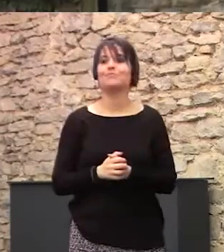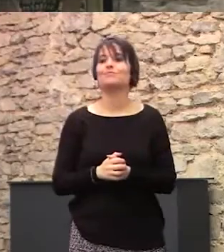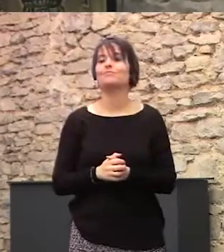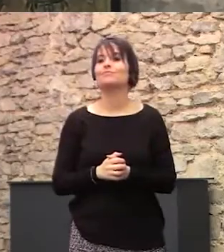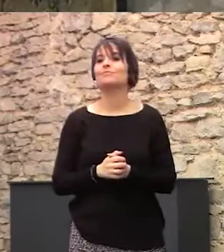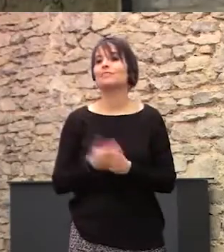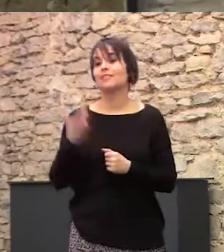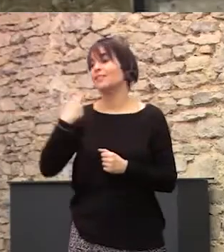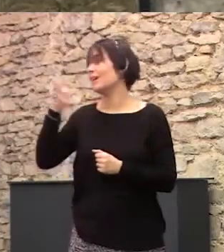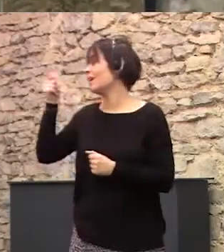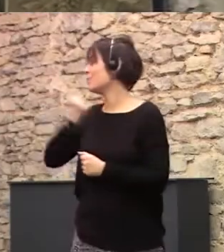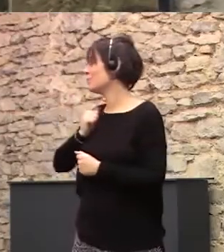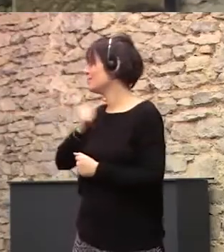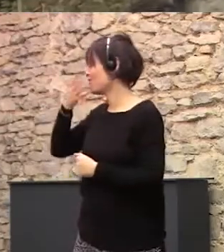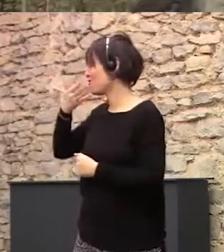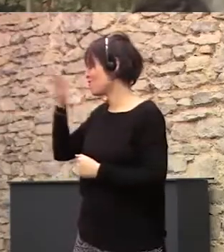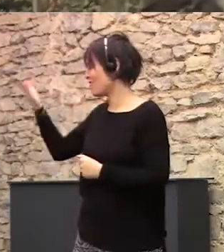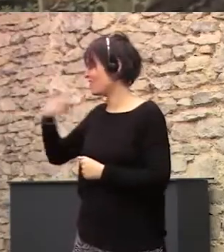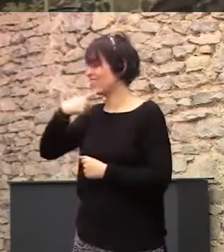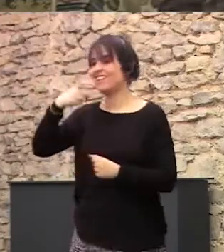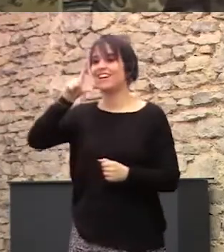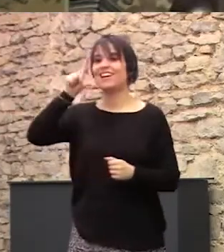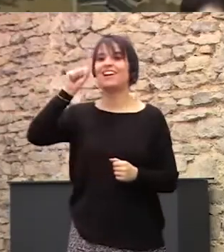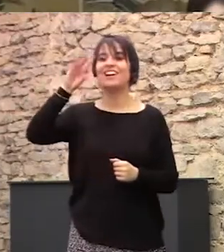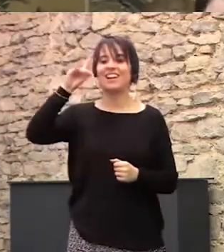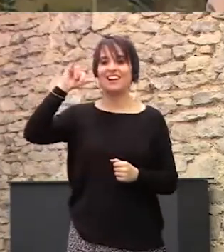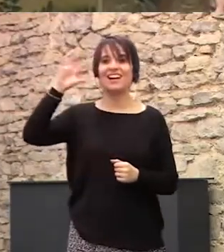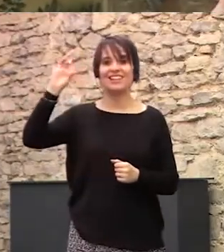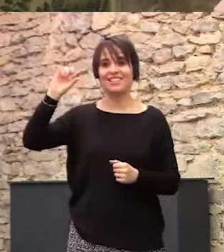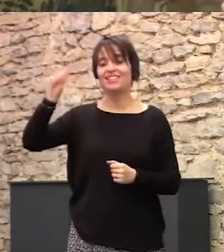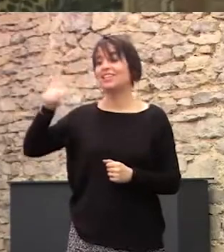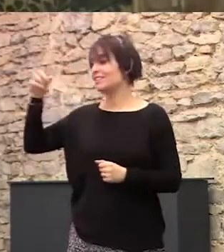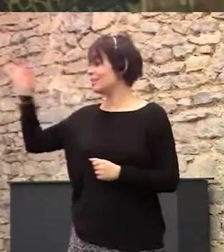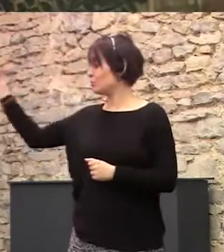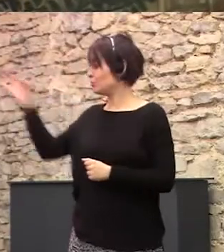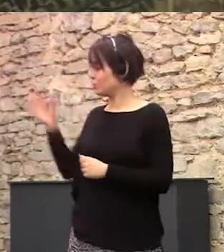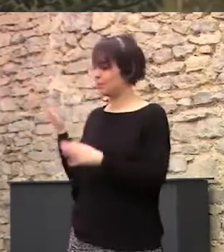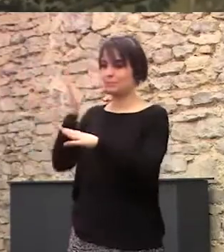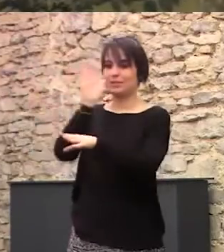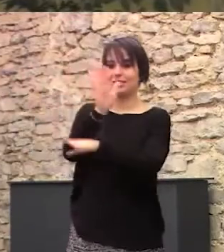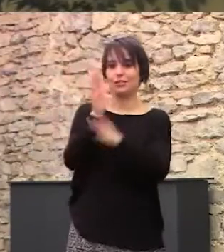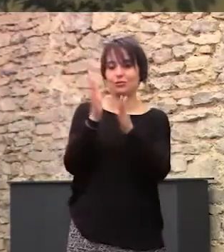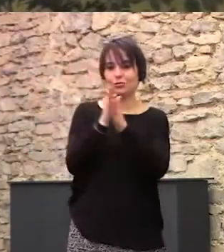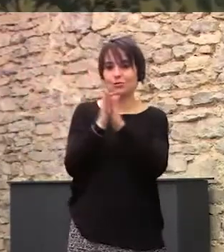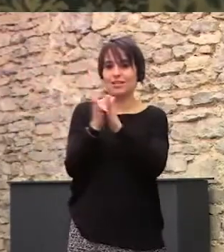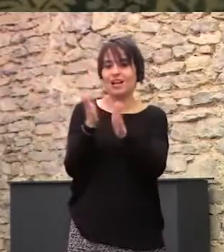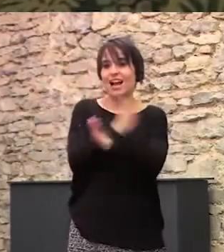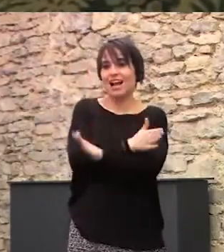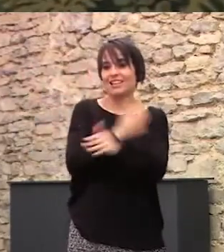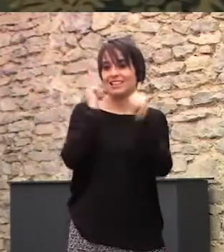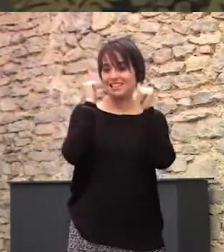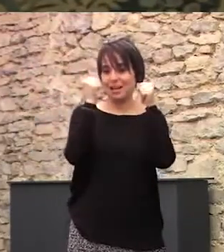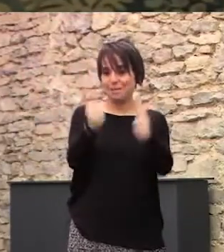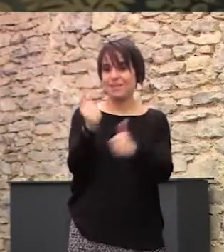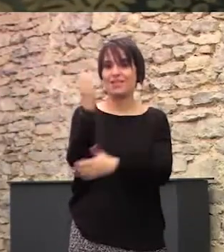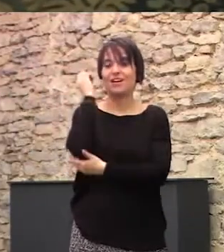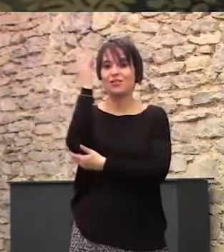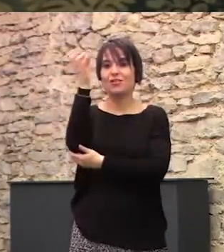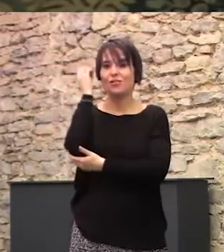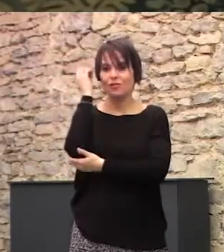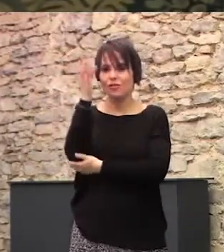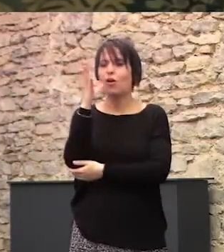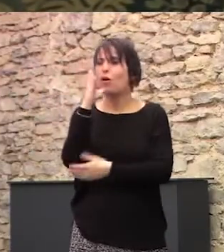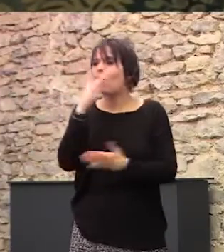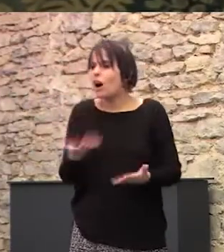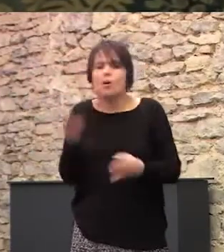conocer a Gladys hoy aquí. Y luego presento a Maya, que no le presento, pensaba que antes de que empezara su exposición. Sí. Igual te